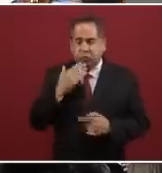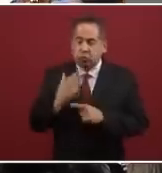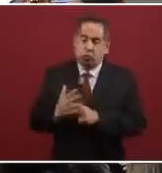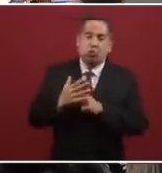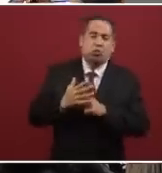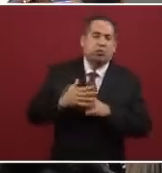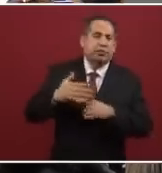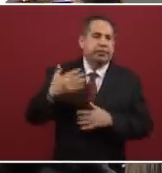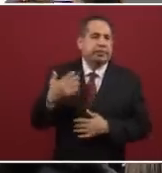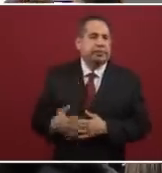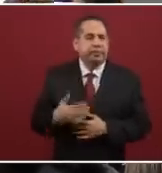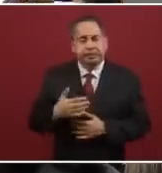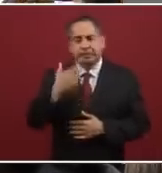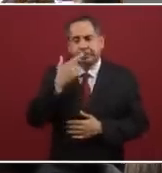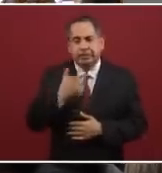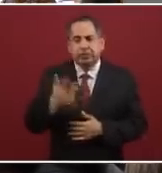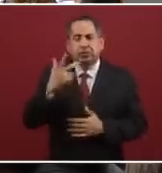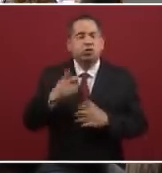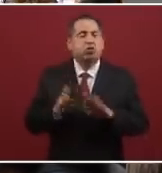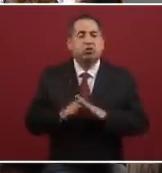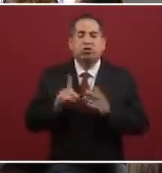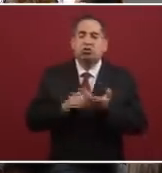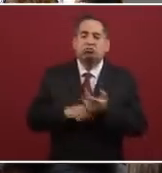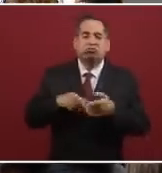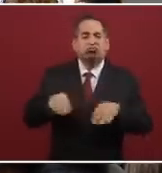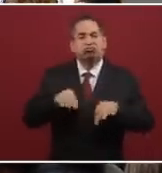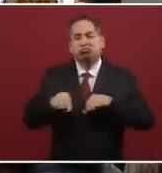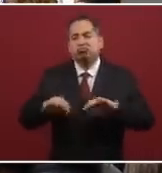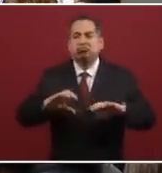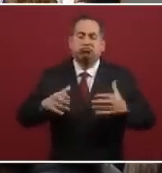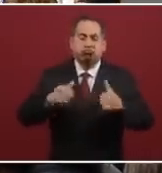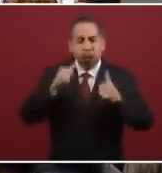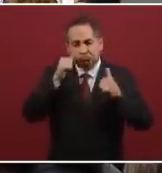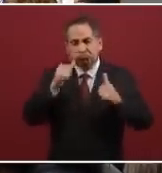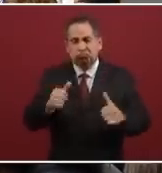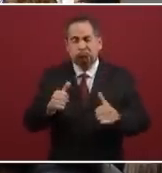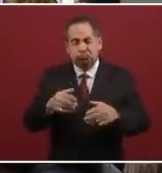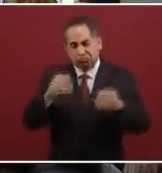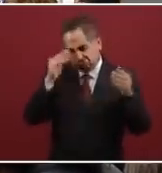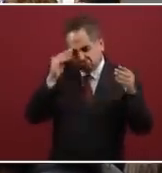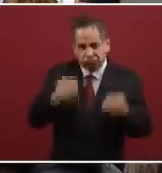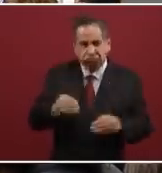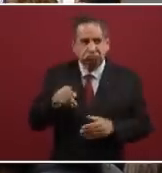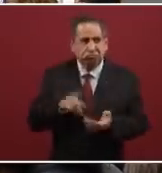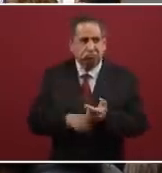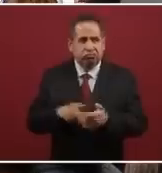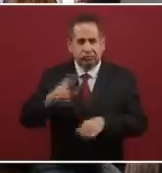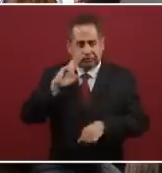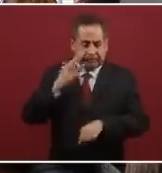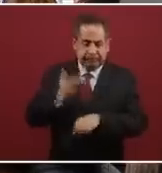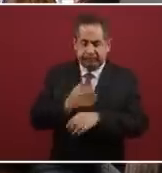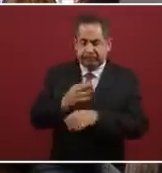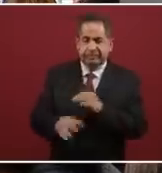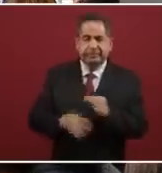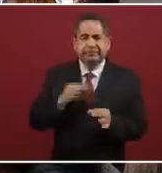ejemplo por su laboriosidad, por su dedicación, por su